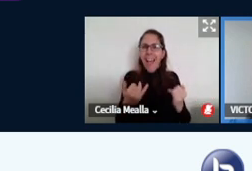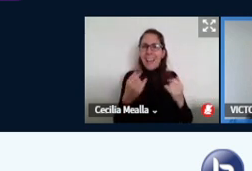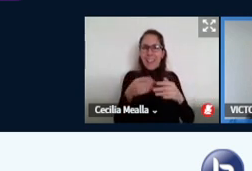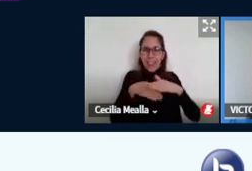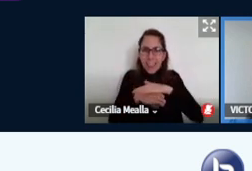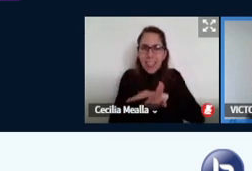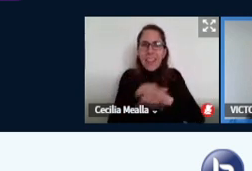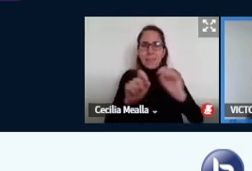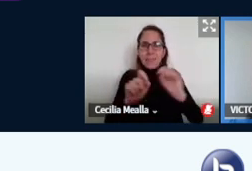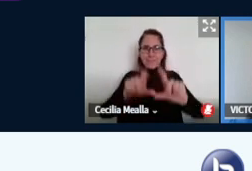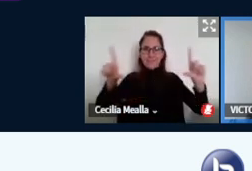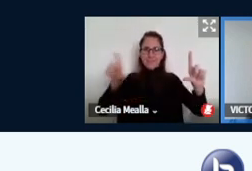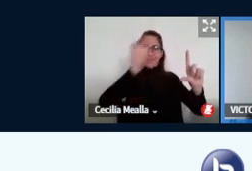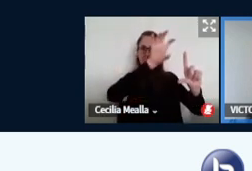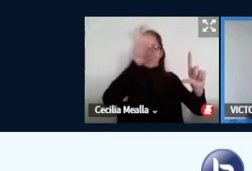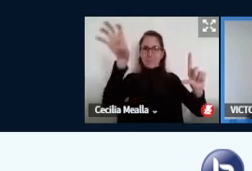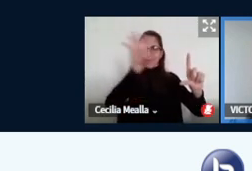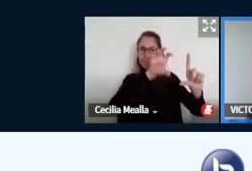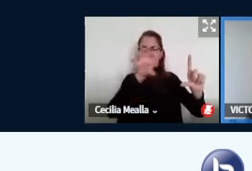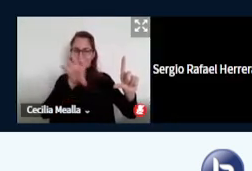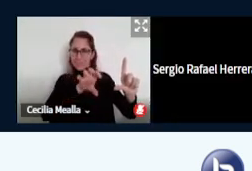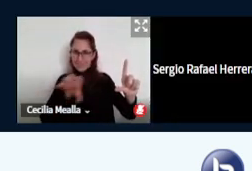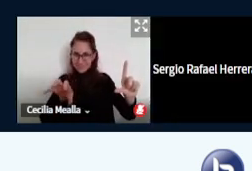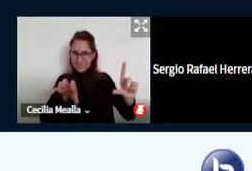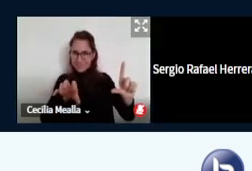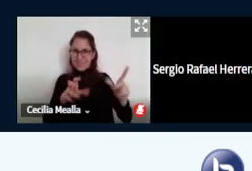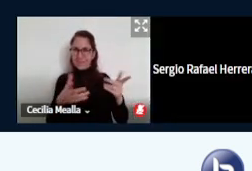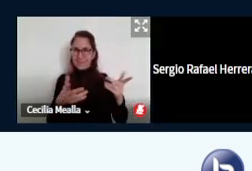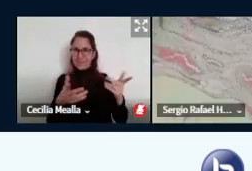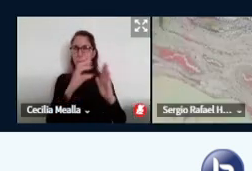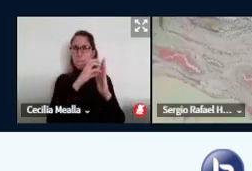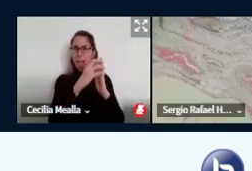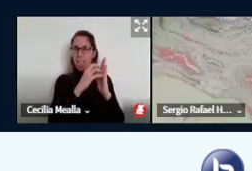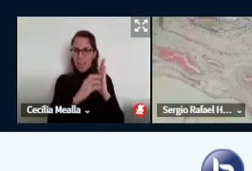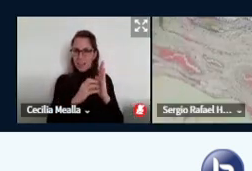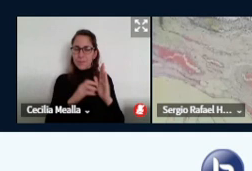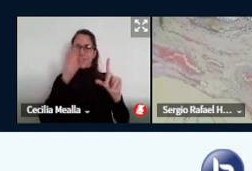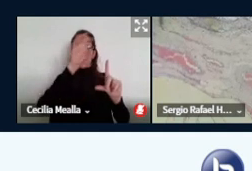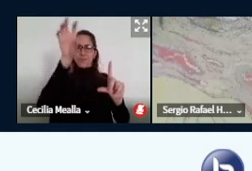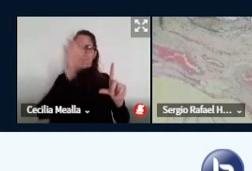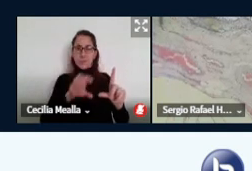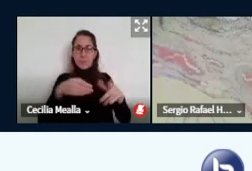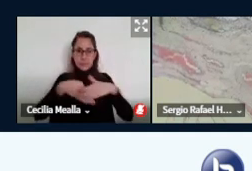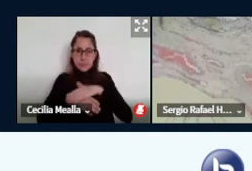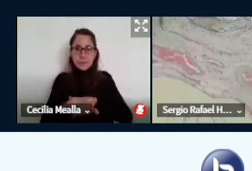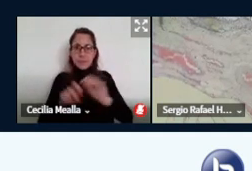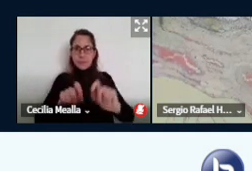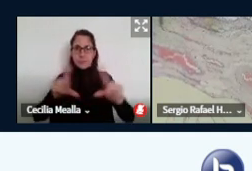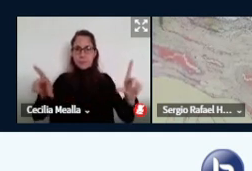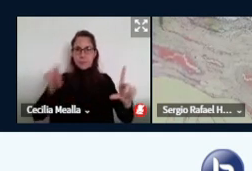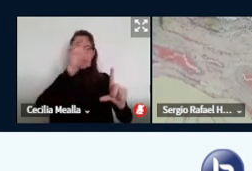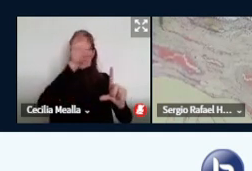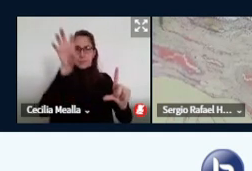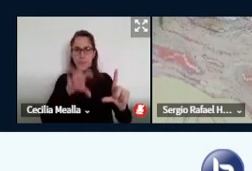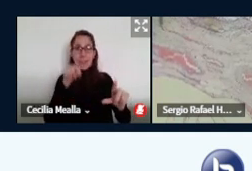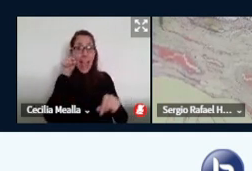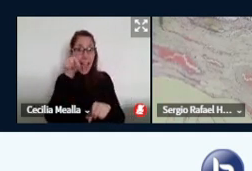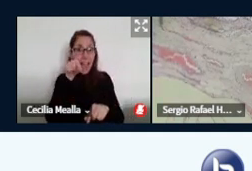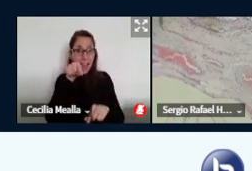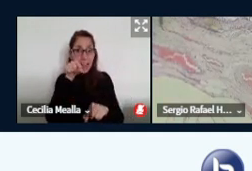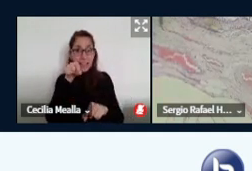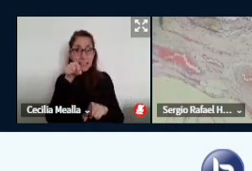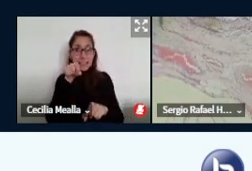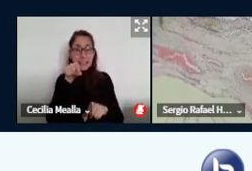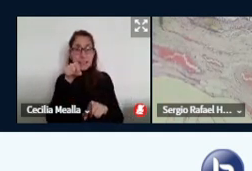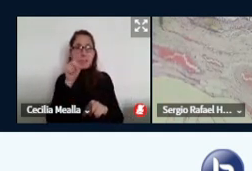que tienen como corchito, por así decirlo, al inicio del aula virtual,